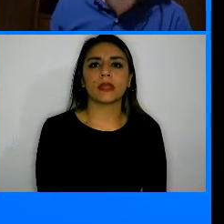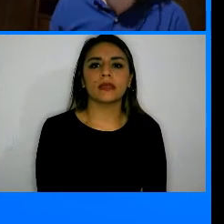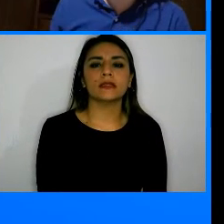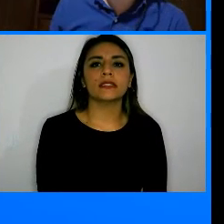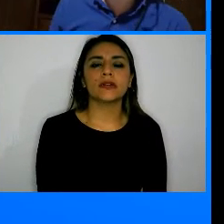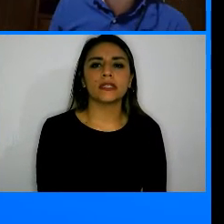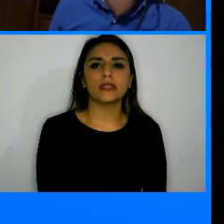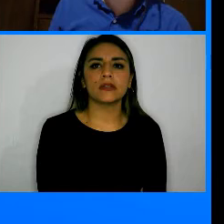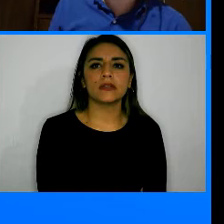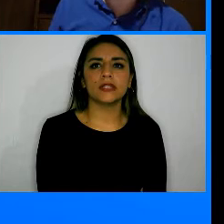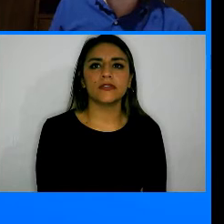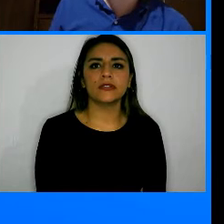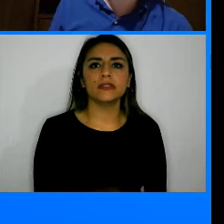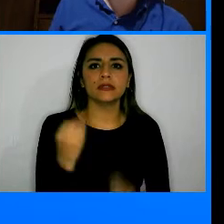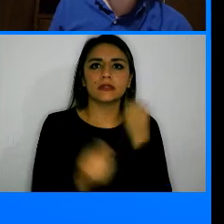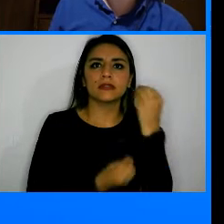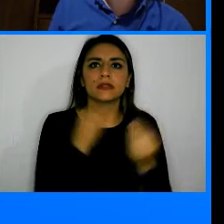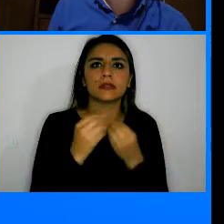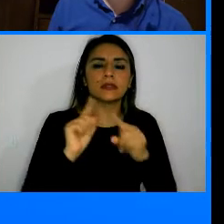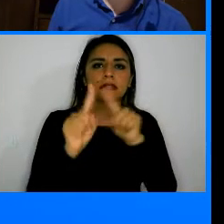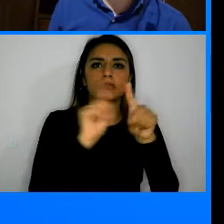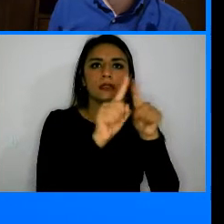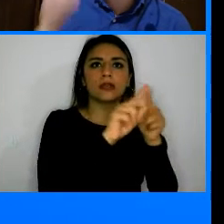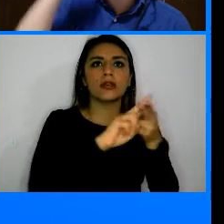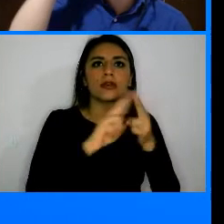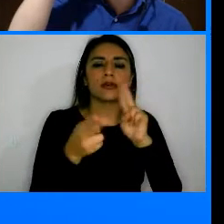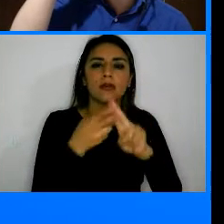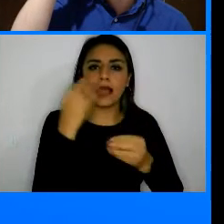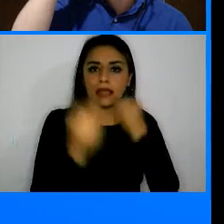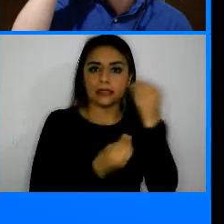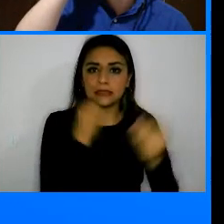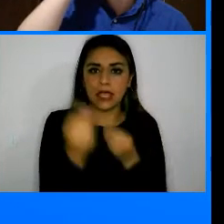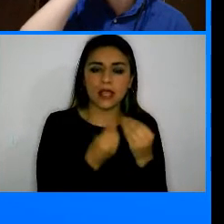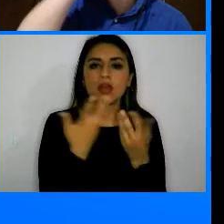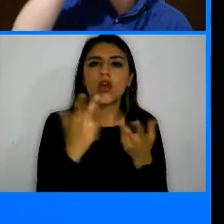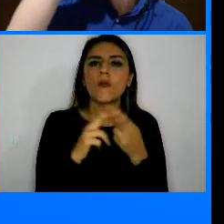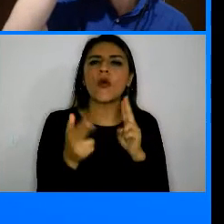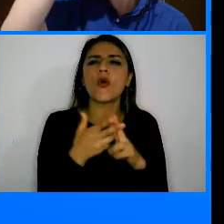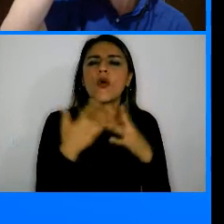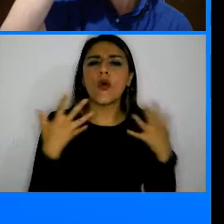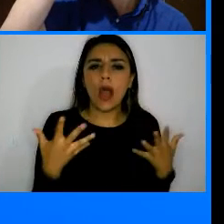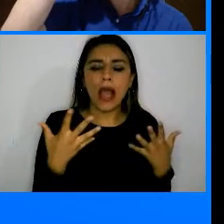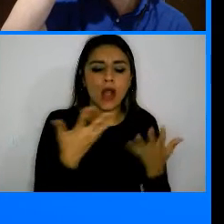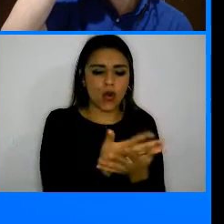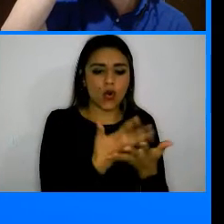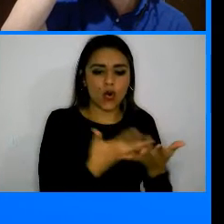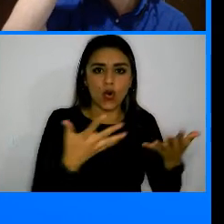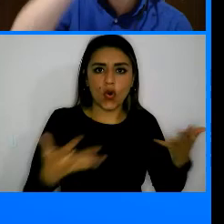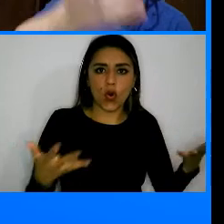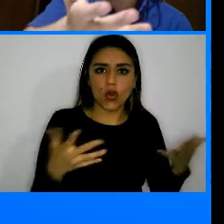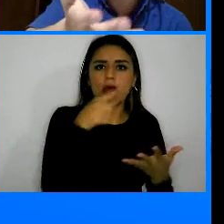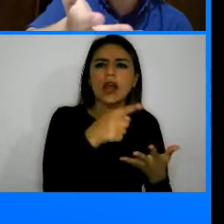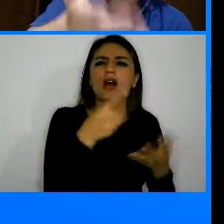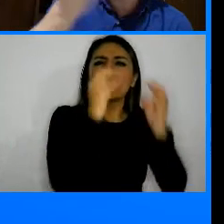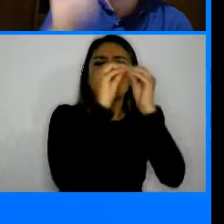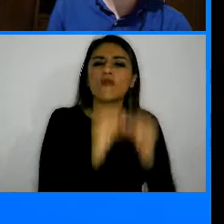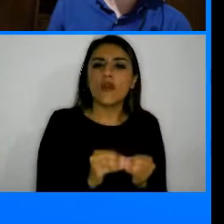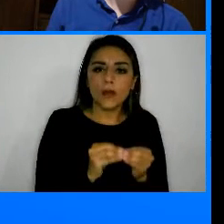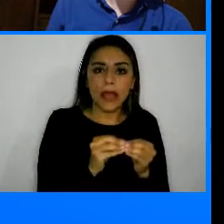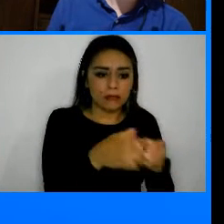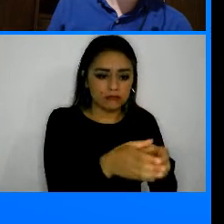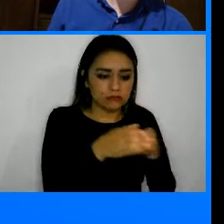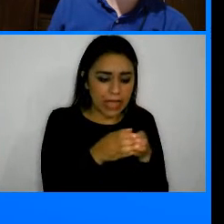pensar, sentir y de relacionarse con el mundo, ¿no? Entonces, por ejemplo, acá en este primer objeto vemos este recipiente